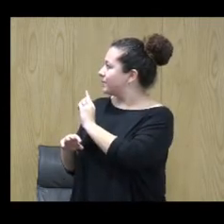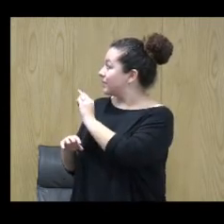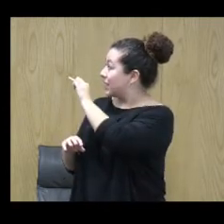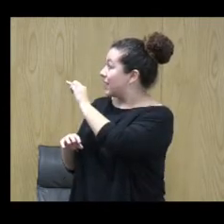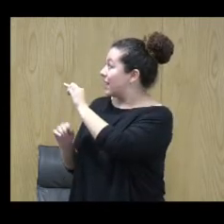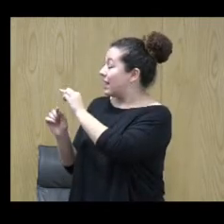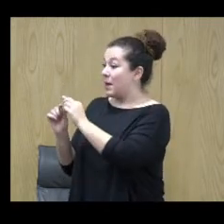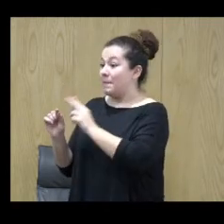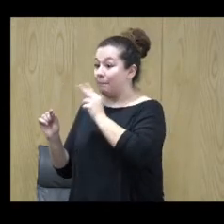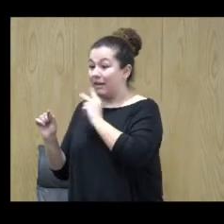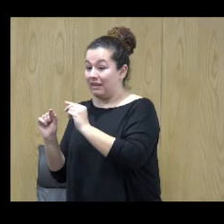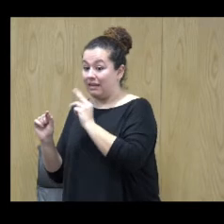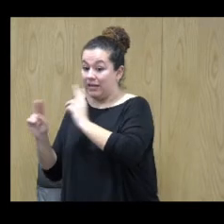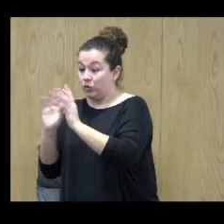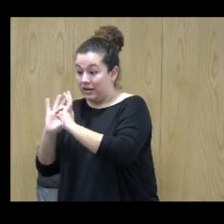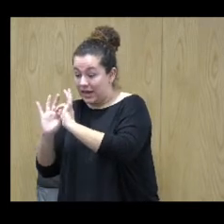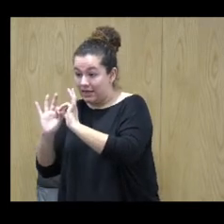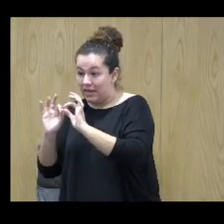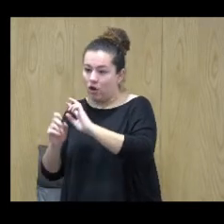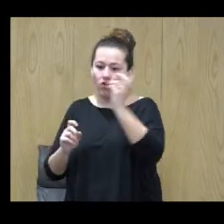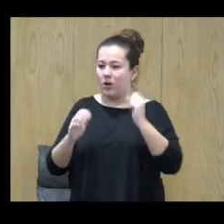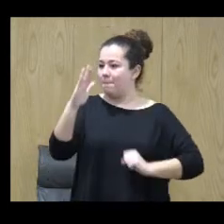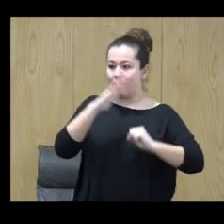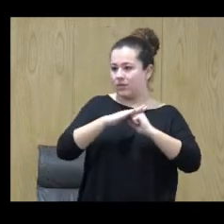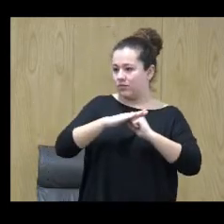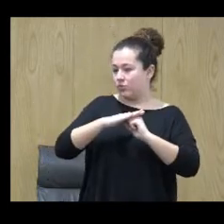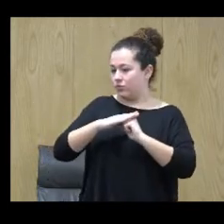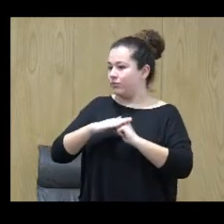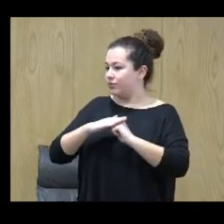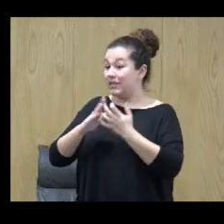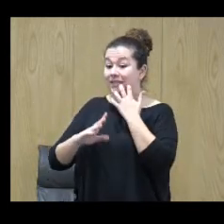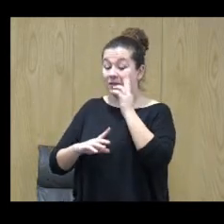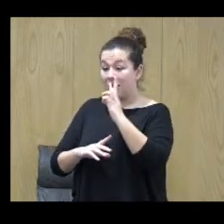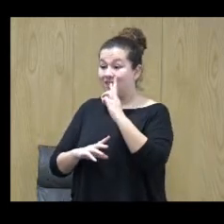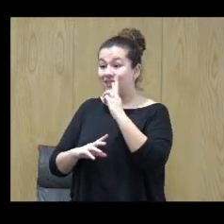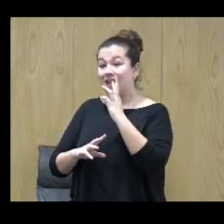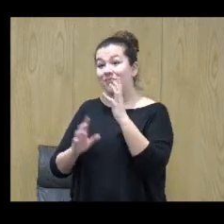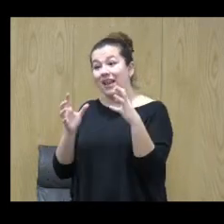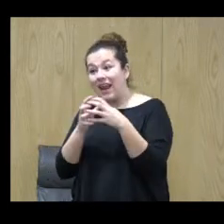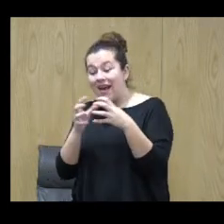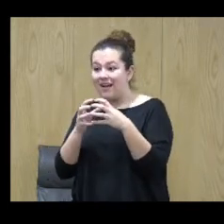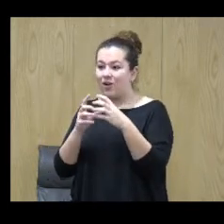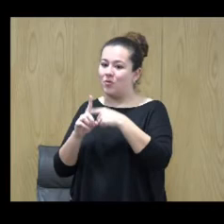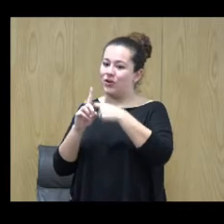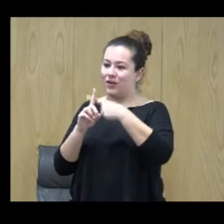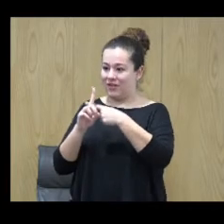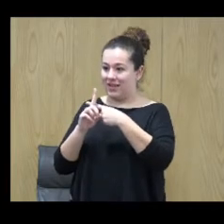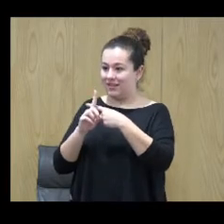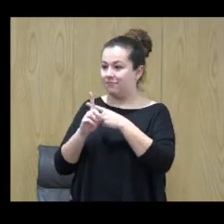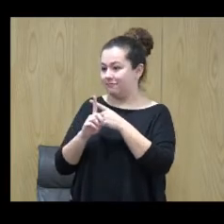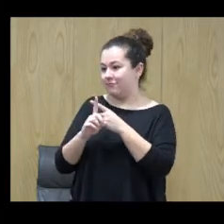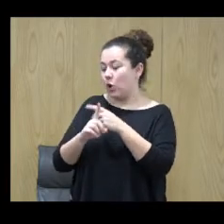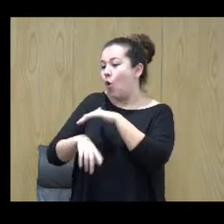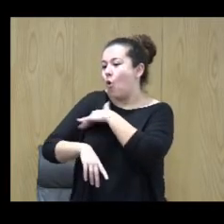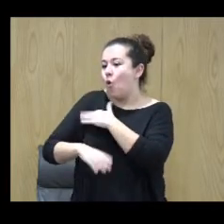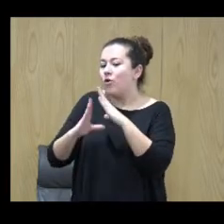contestado nada y ahí los máximos, ¿no? Si veis en el anaranjado, este nivel es el que corresponde a los universitarios. Claro, lo hacen muy